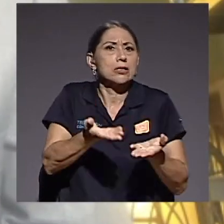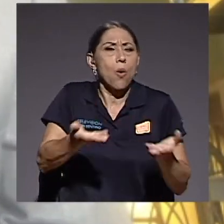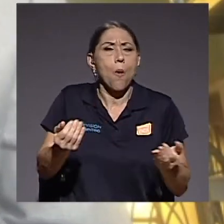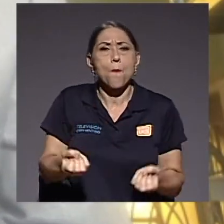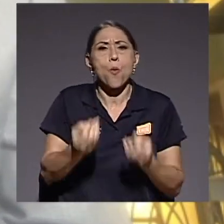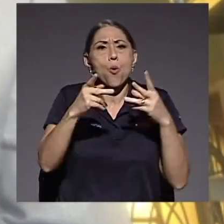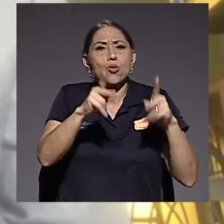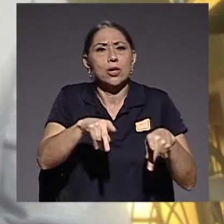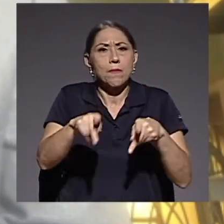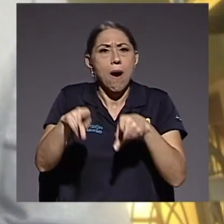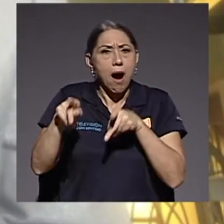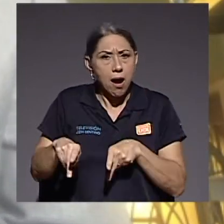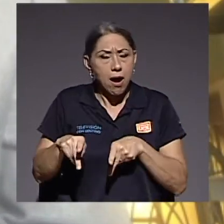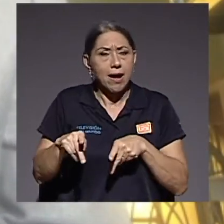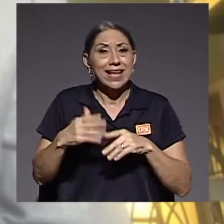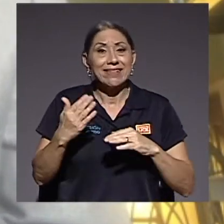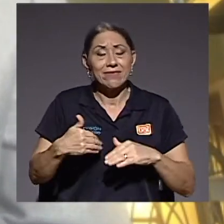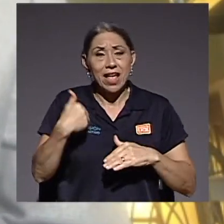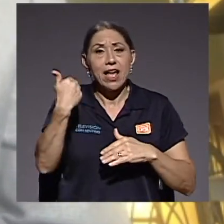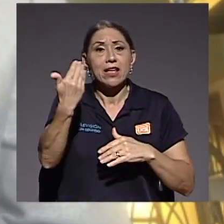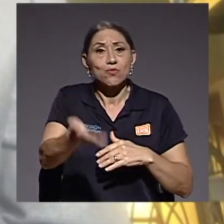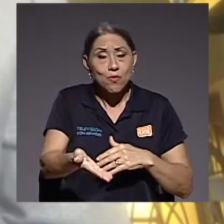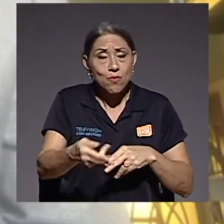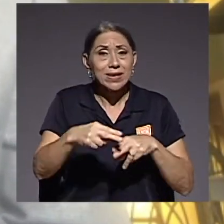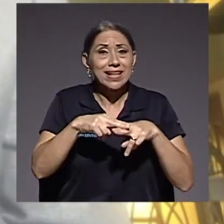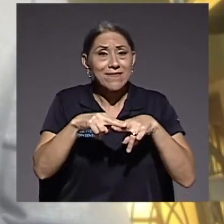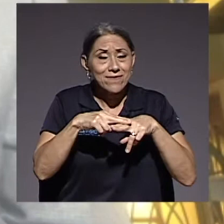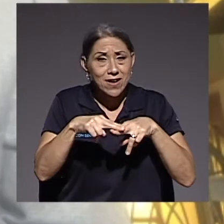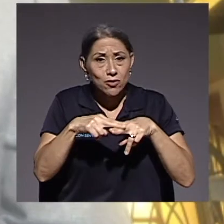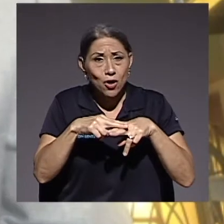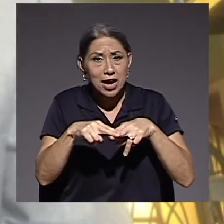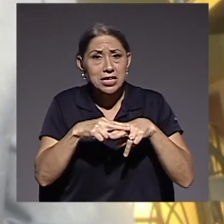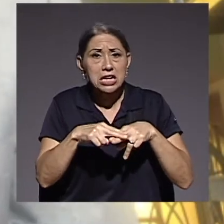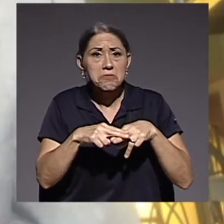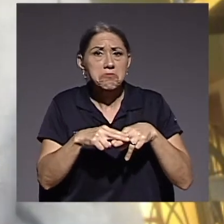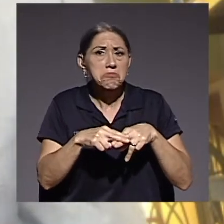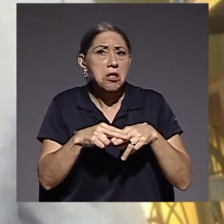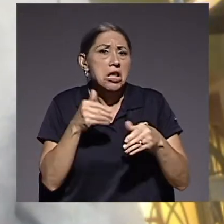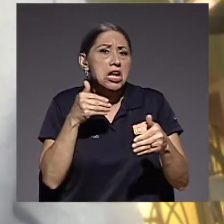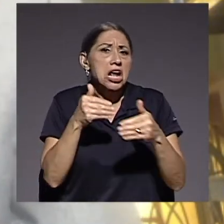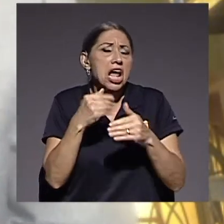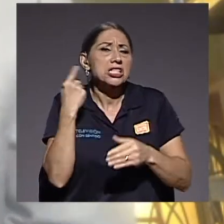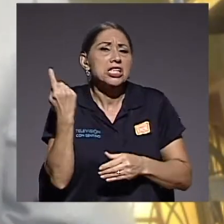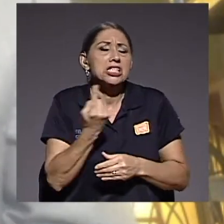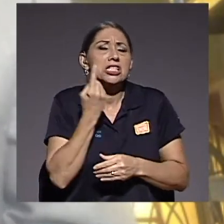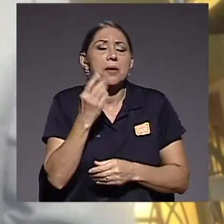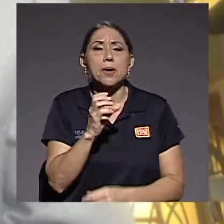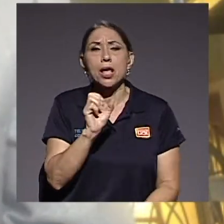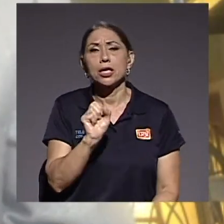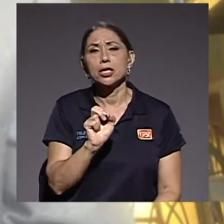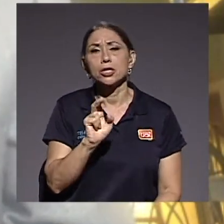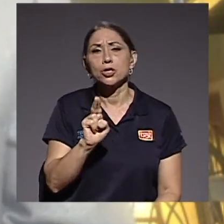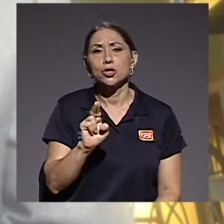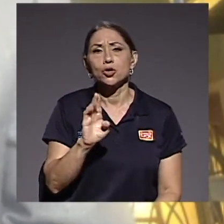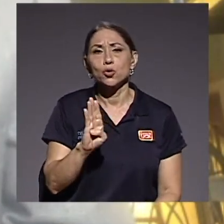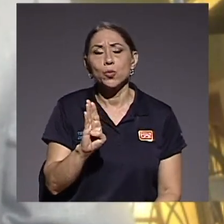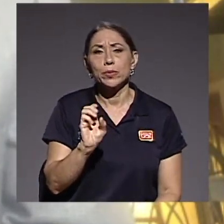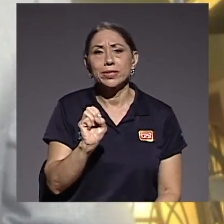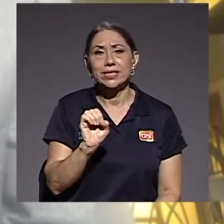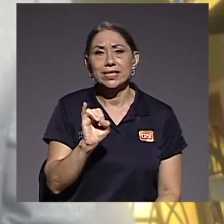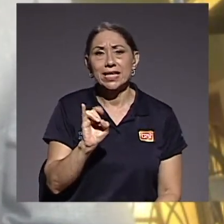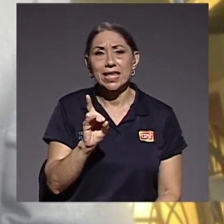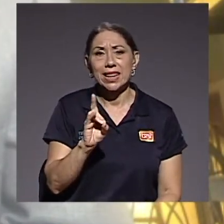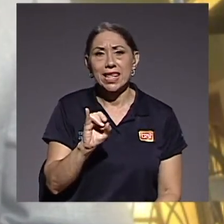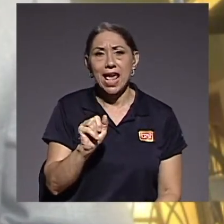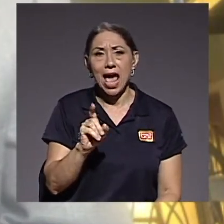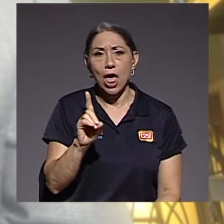el ferrocarril se convirtió en un medio casi siempre subsidiable. El problema